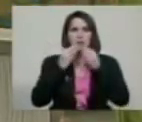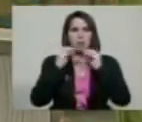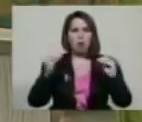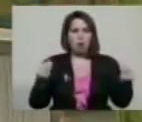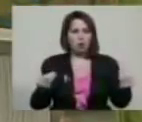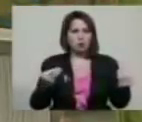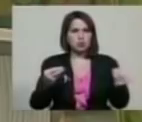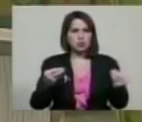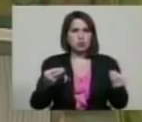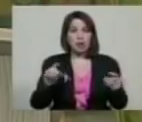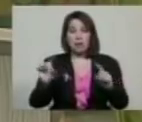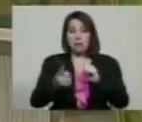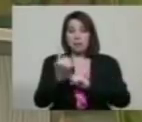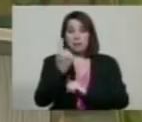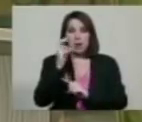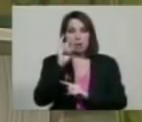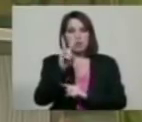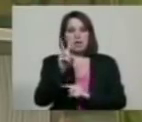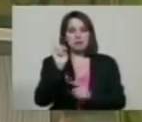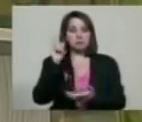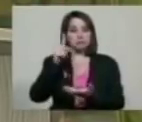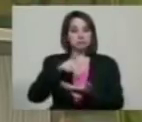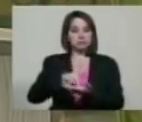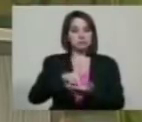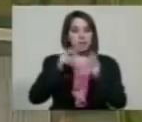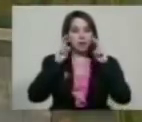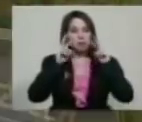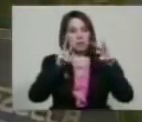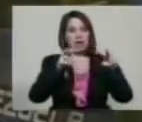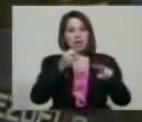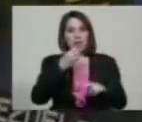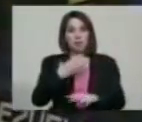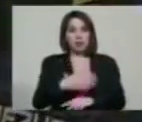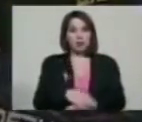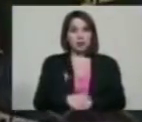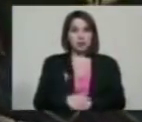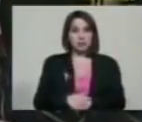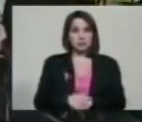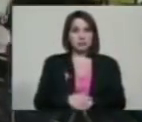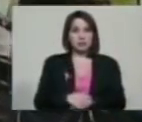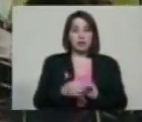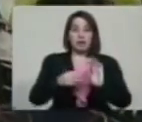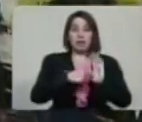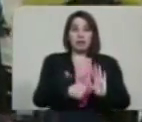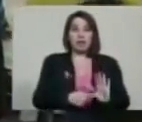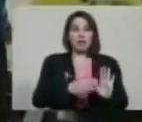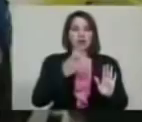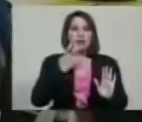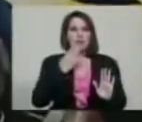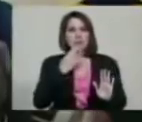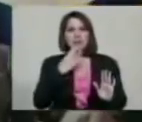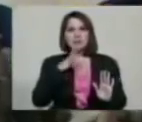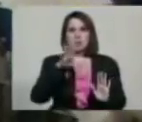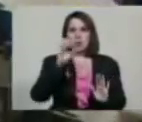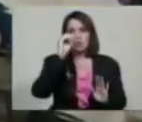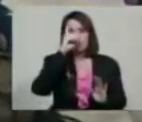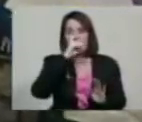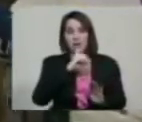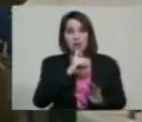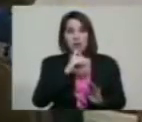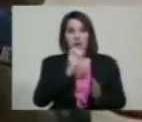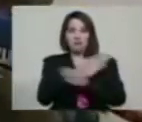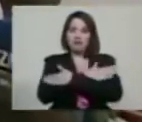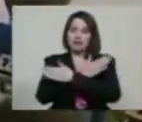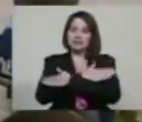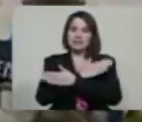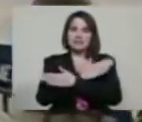ahí, mirándonos con su mirada buena y dándonos su ejemplo de 50 años. Felicitaciones, Morochito,